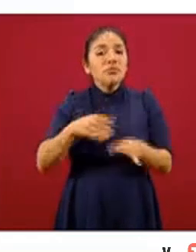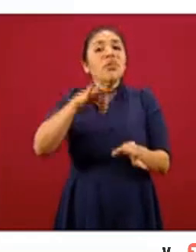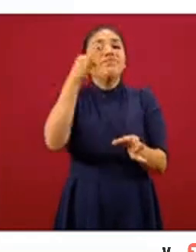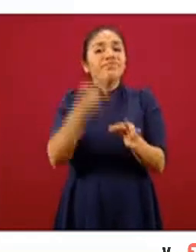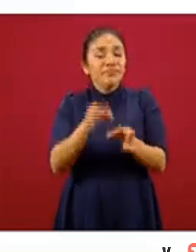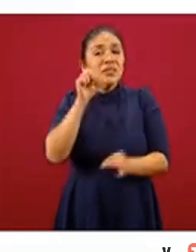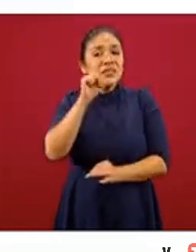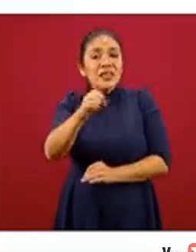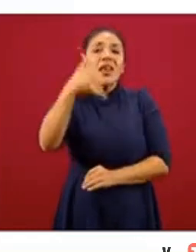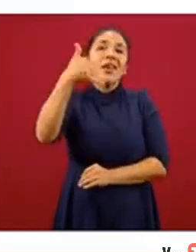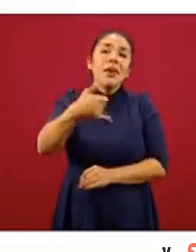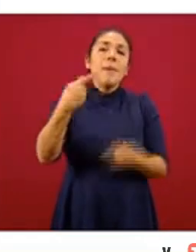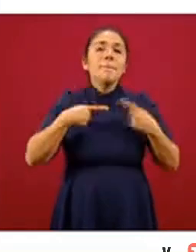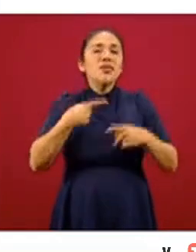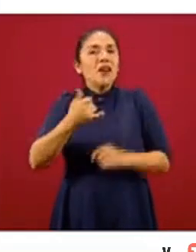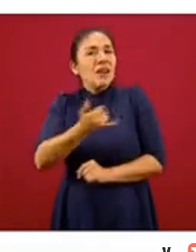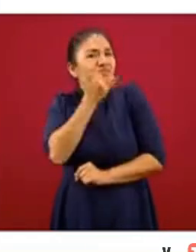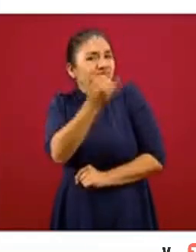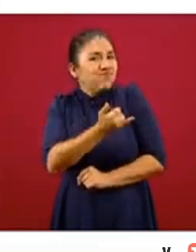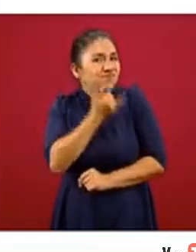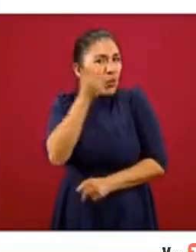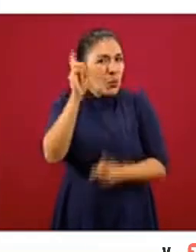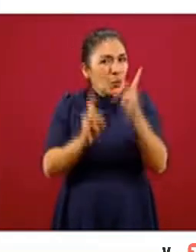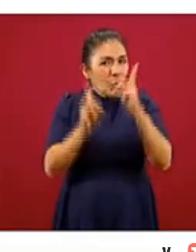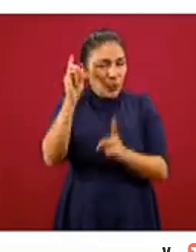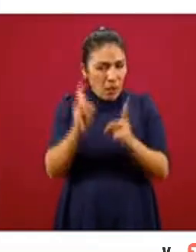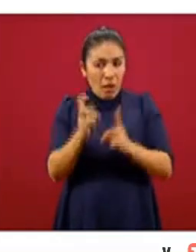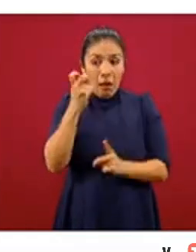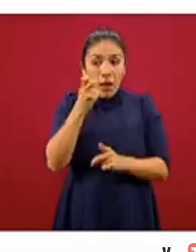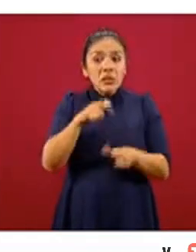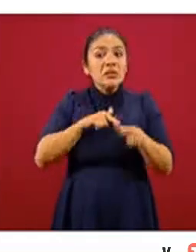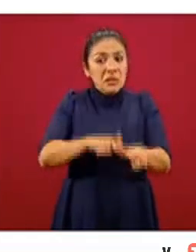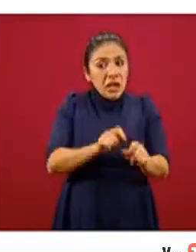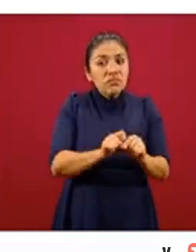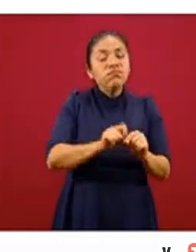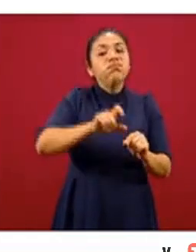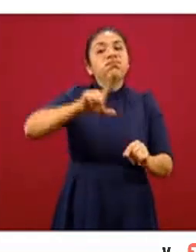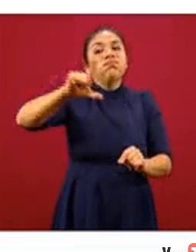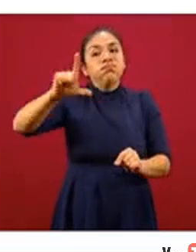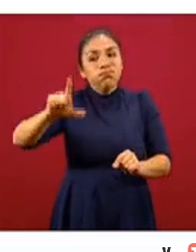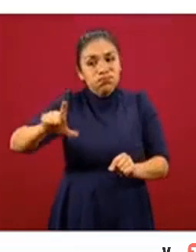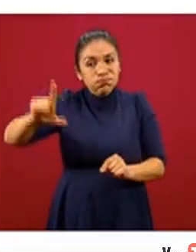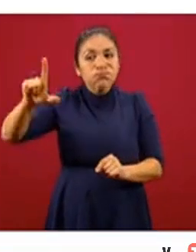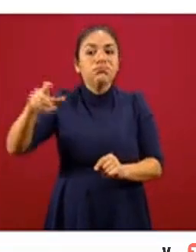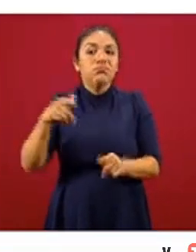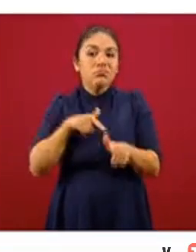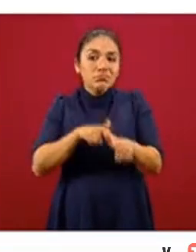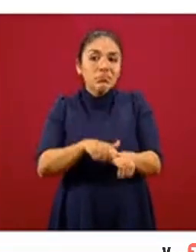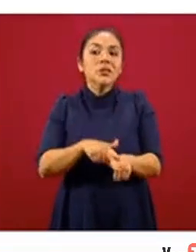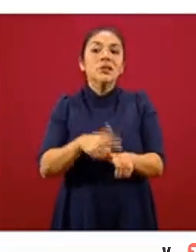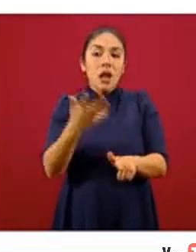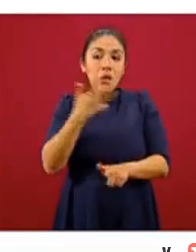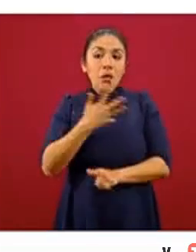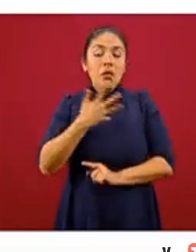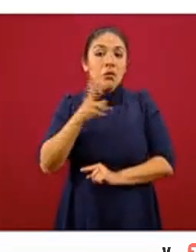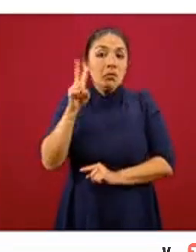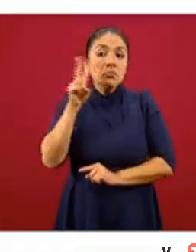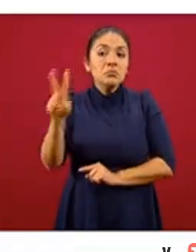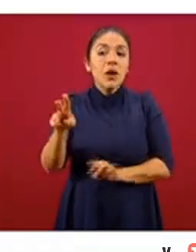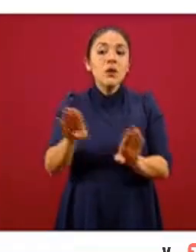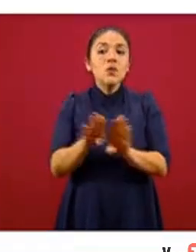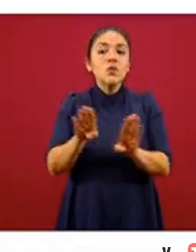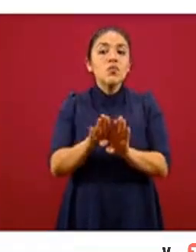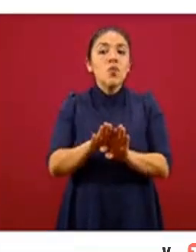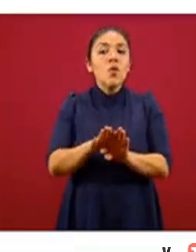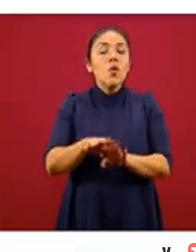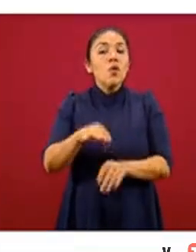casos sospechosos. Esta curva va creciendo a esta velocidad y tenemos aquí los casos que